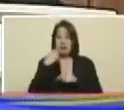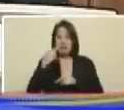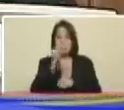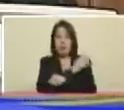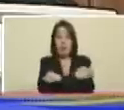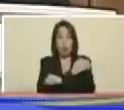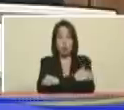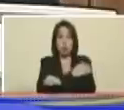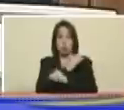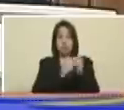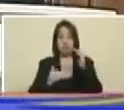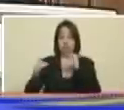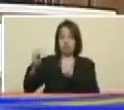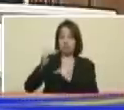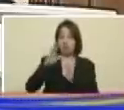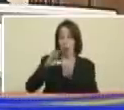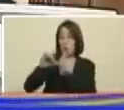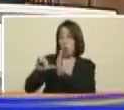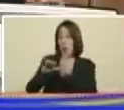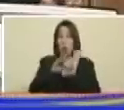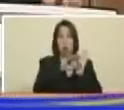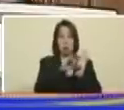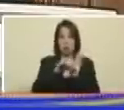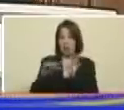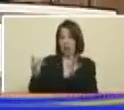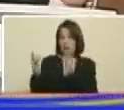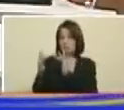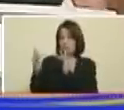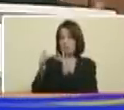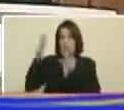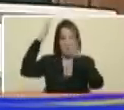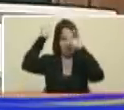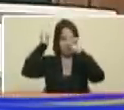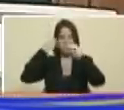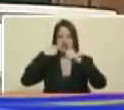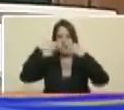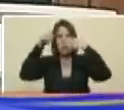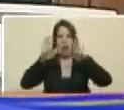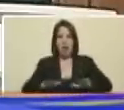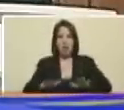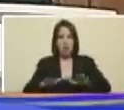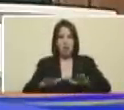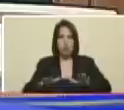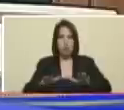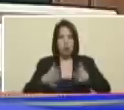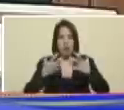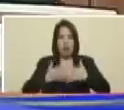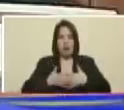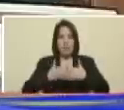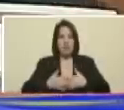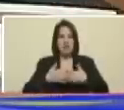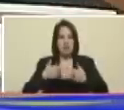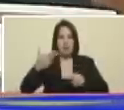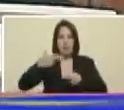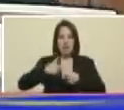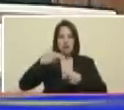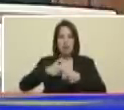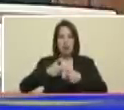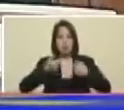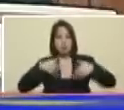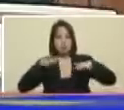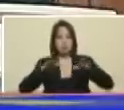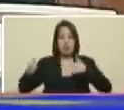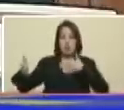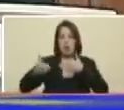corrupta, vinculado a la embajada gringa, dijo, paramos la industria. Y trancaron los